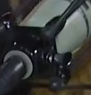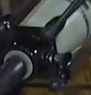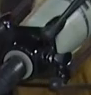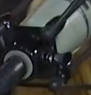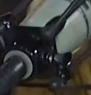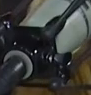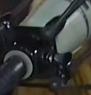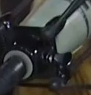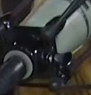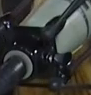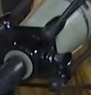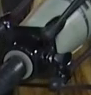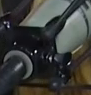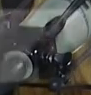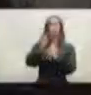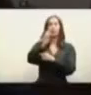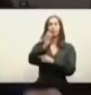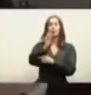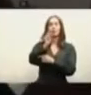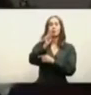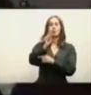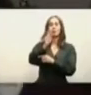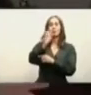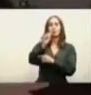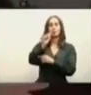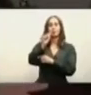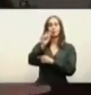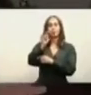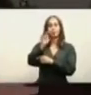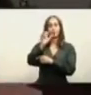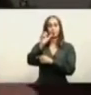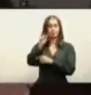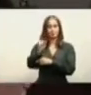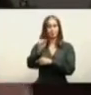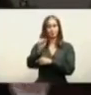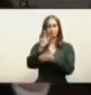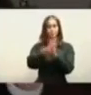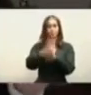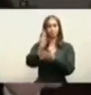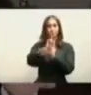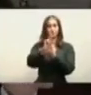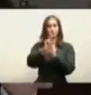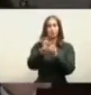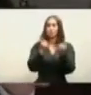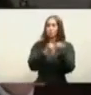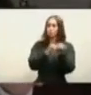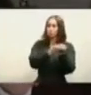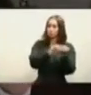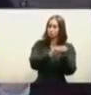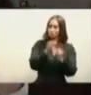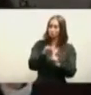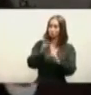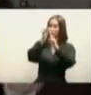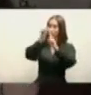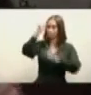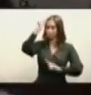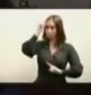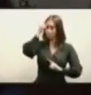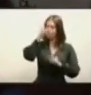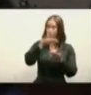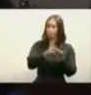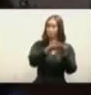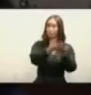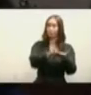matrícula señor es un sueldo mínimo de generalmente un sueldo regular